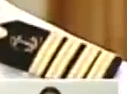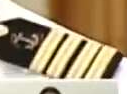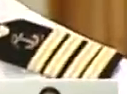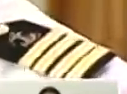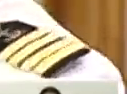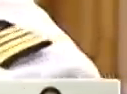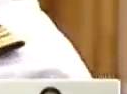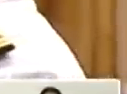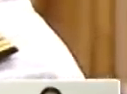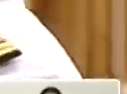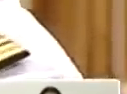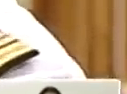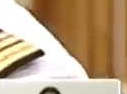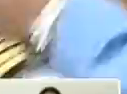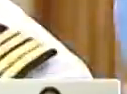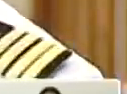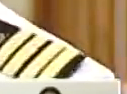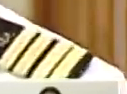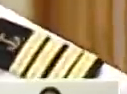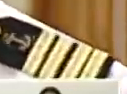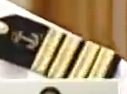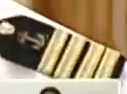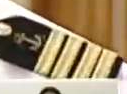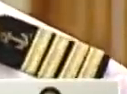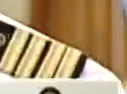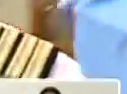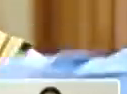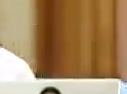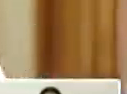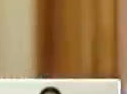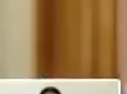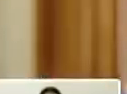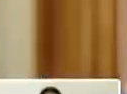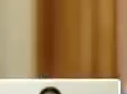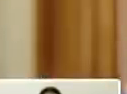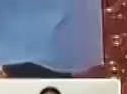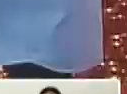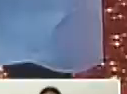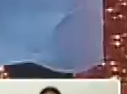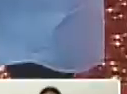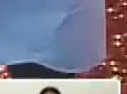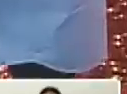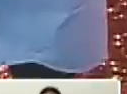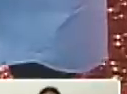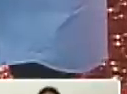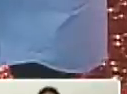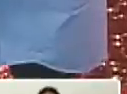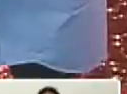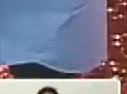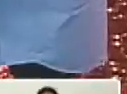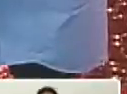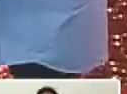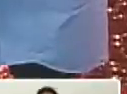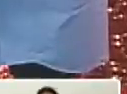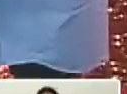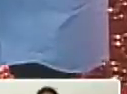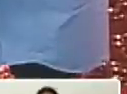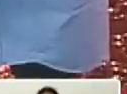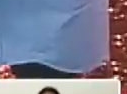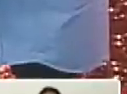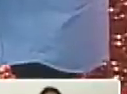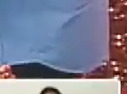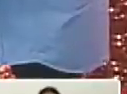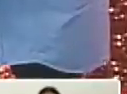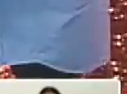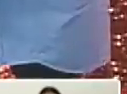mismo, ¿verdad? Este es mi tercer oficial también, estaba allá. Ya me alcanzó, ya el capitán. 20 años no es nada,